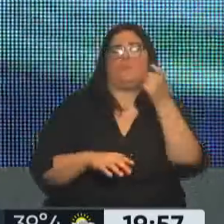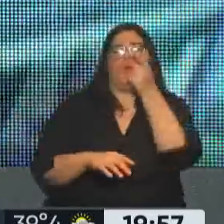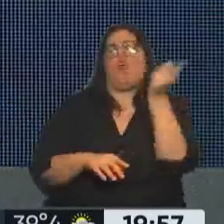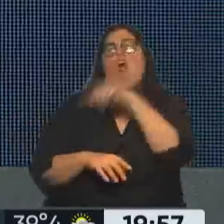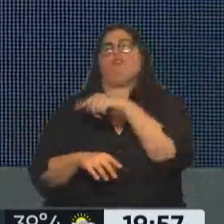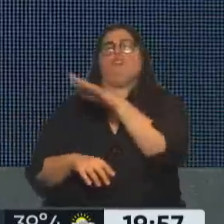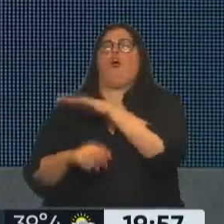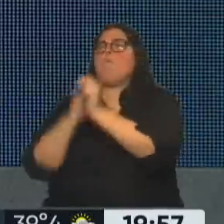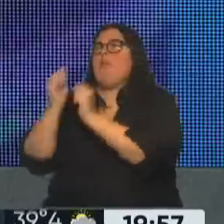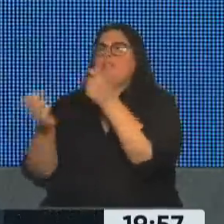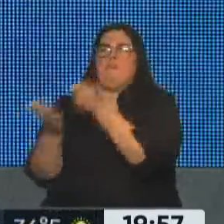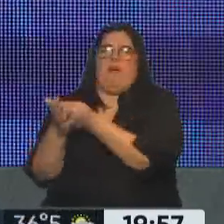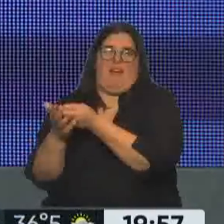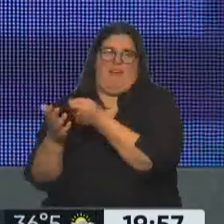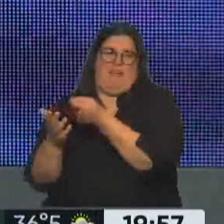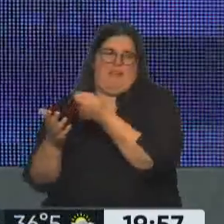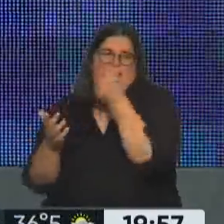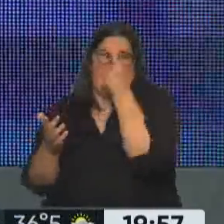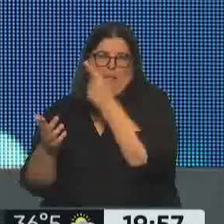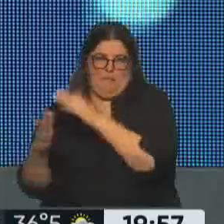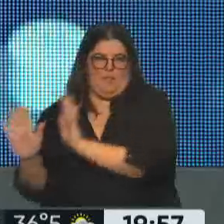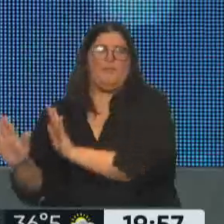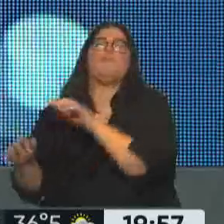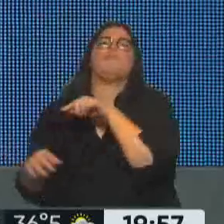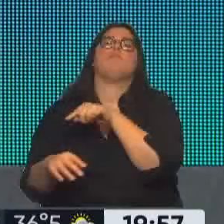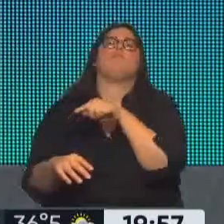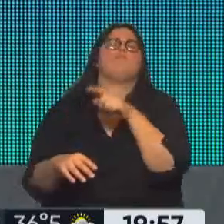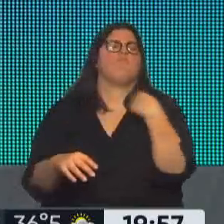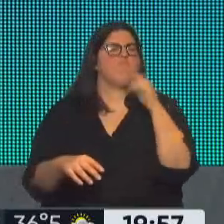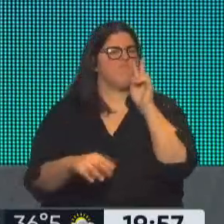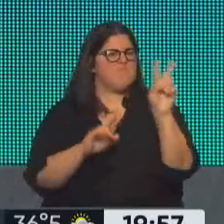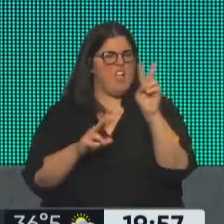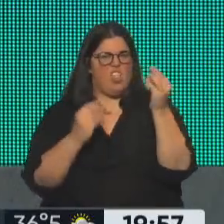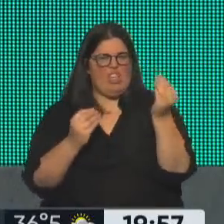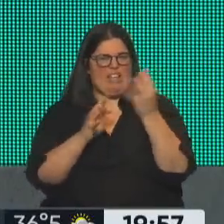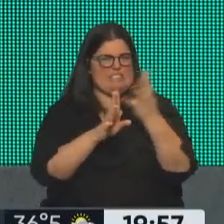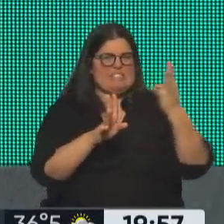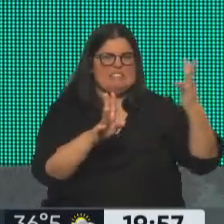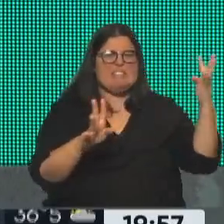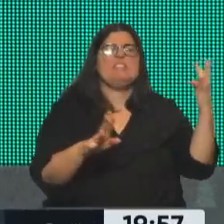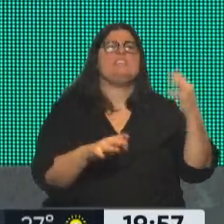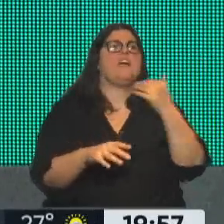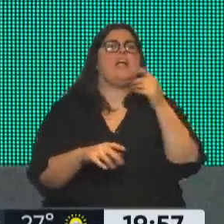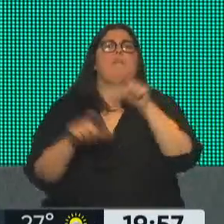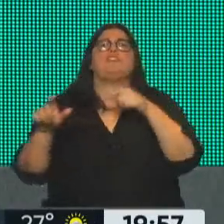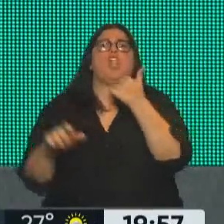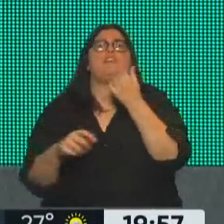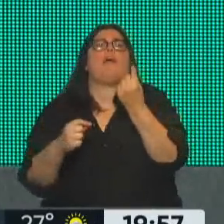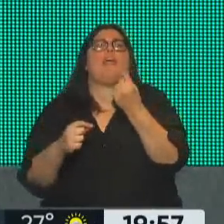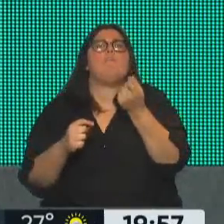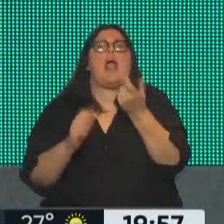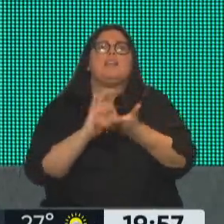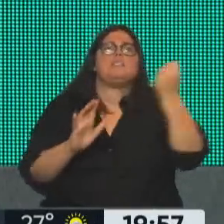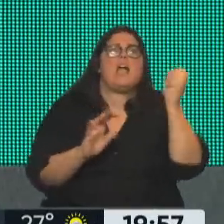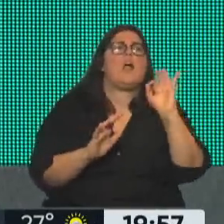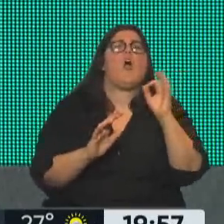una corrida bancaria? Pues la gente que tiene sus ahorros está desesperada porque no sabe si sacar papeles, si sacar la plata. ¿Sí?